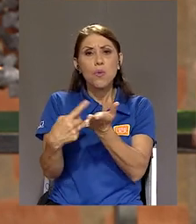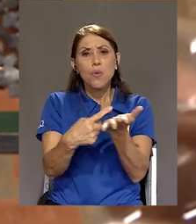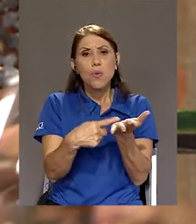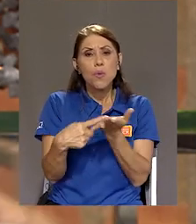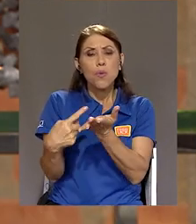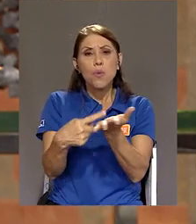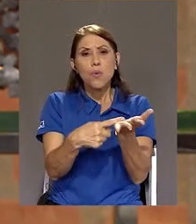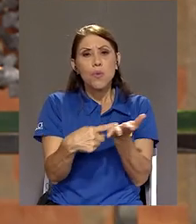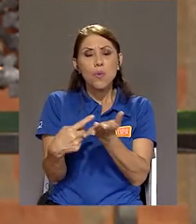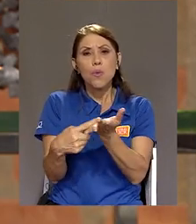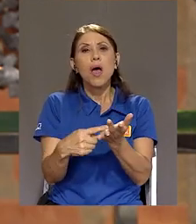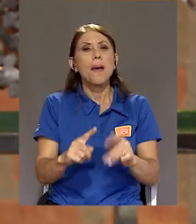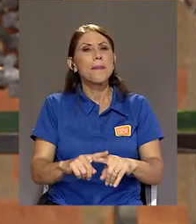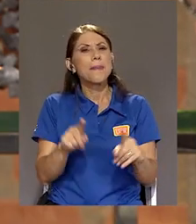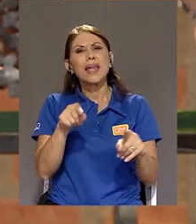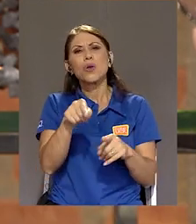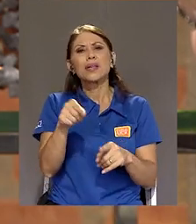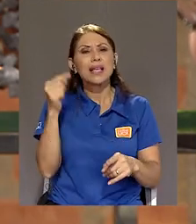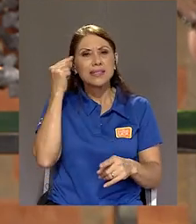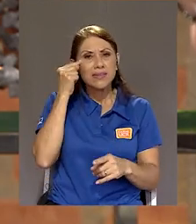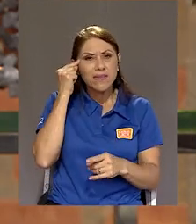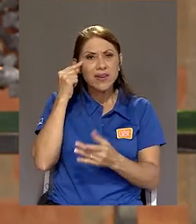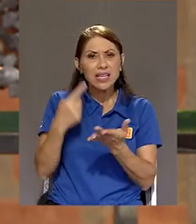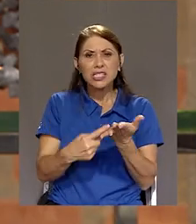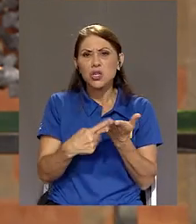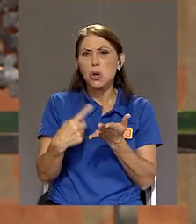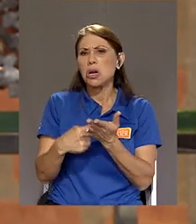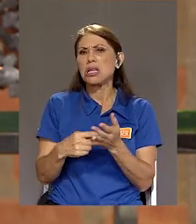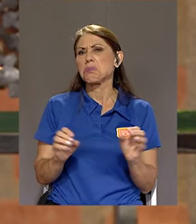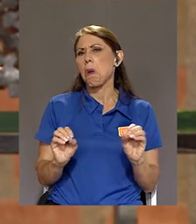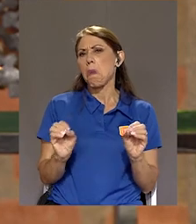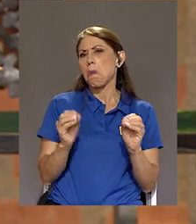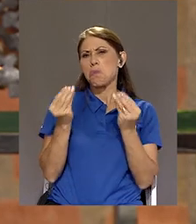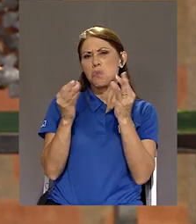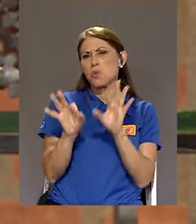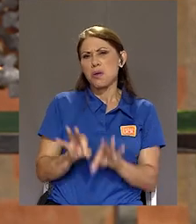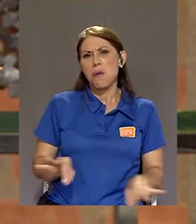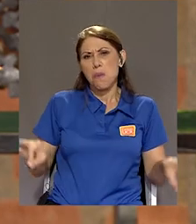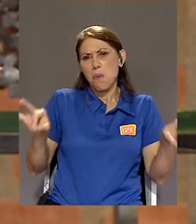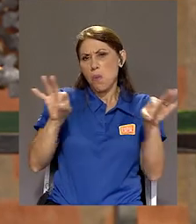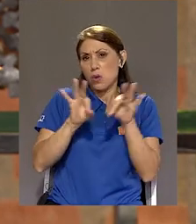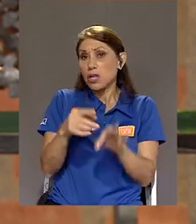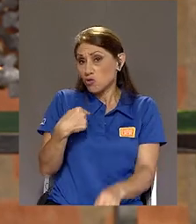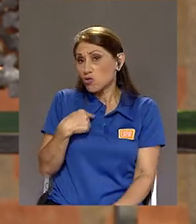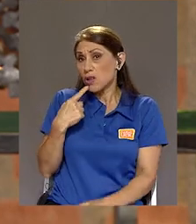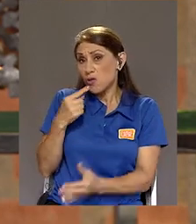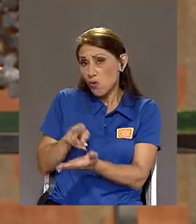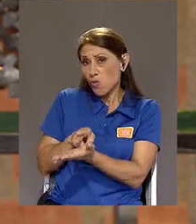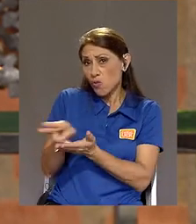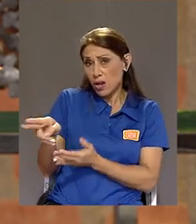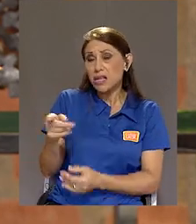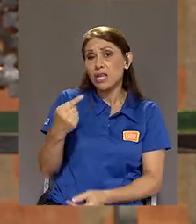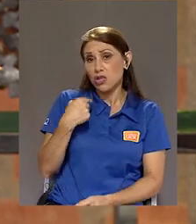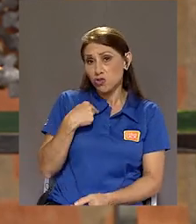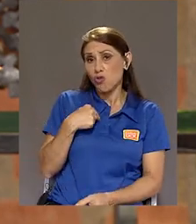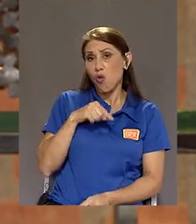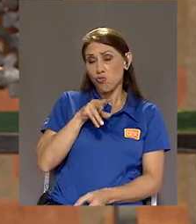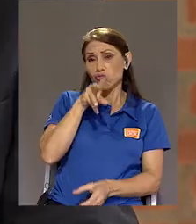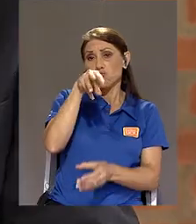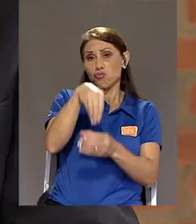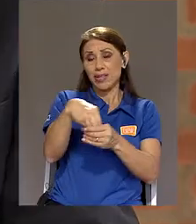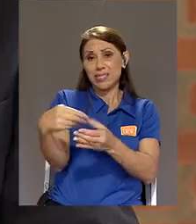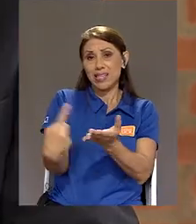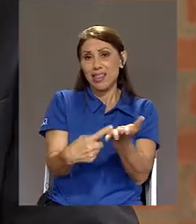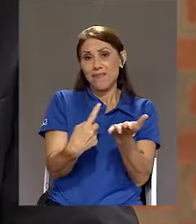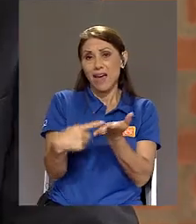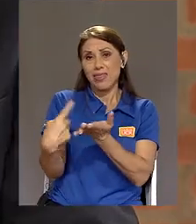muy sin gran trascendencia y sin importancia. Se lo digo con toda franqueza, yo oí todo ese debate, y de